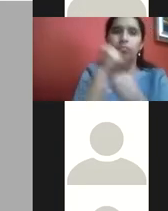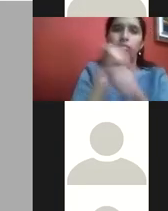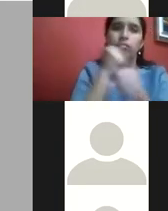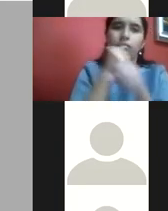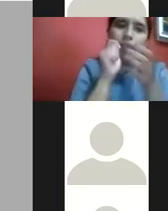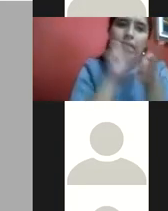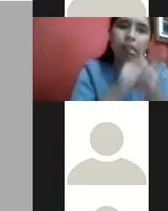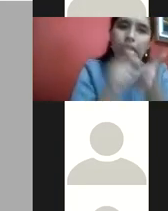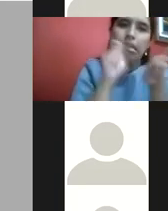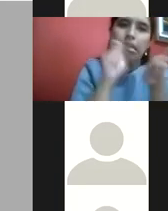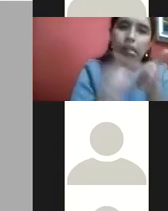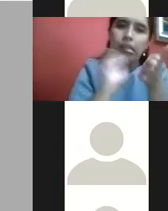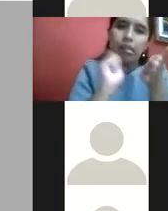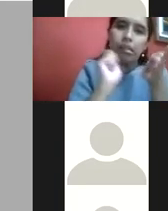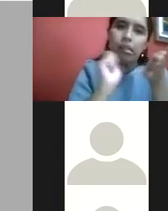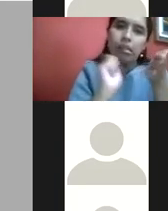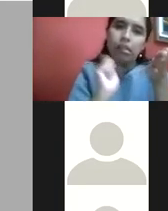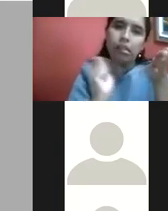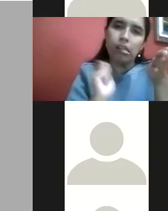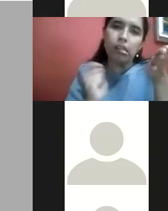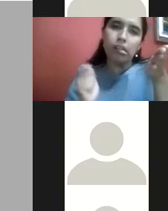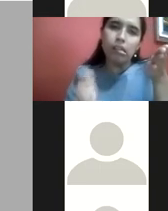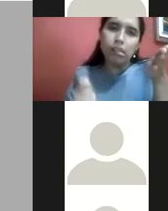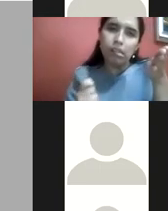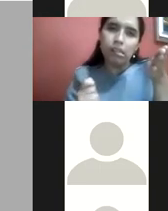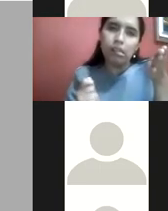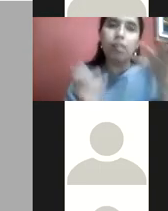Ahora les voy a mostrar cómo vamos a usar la página.